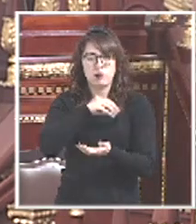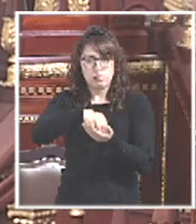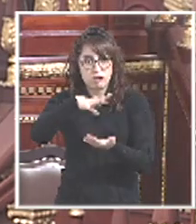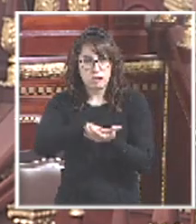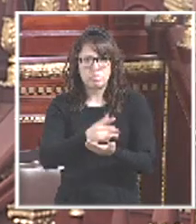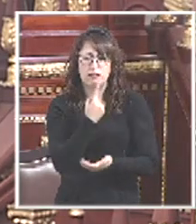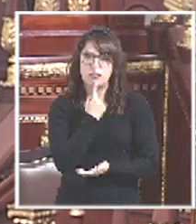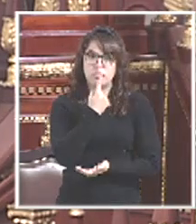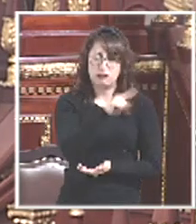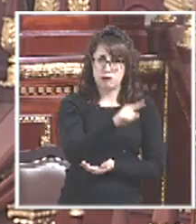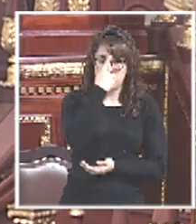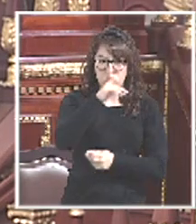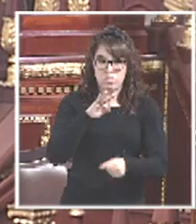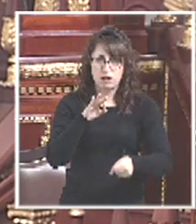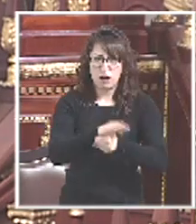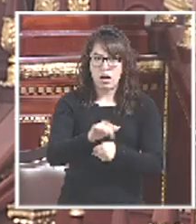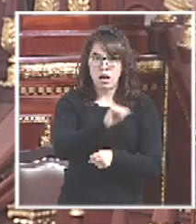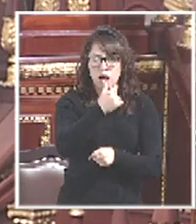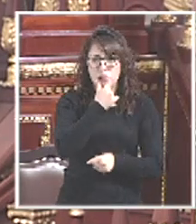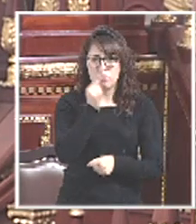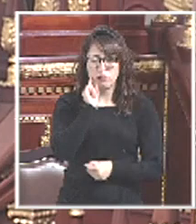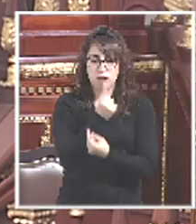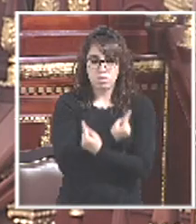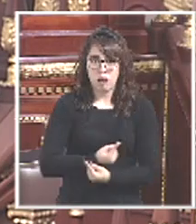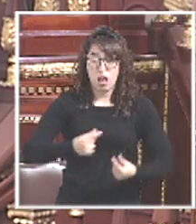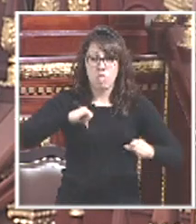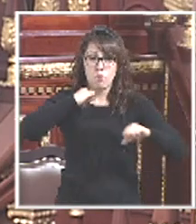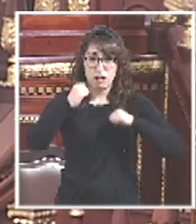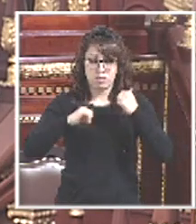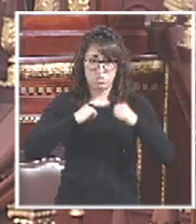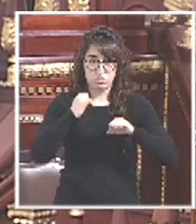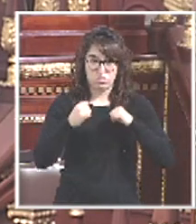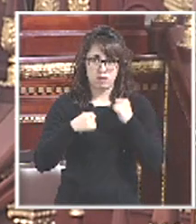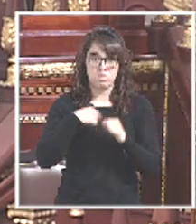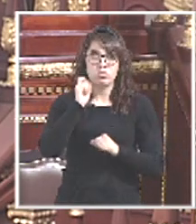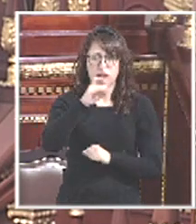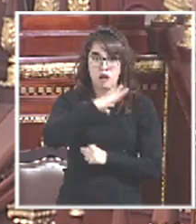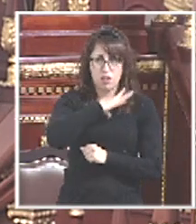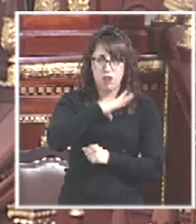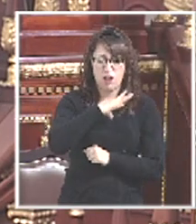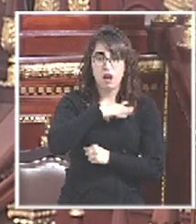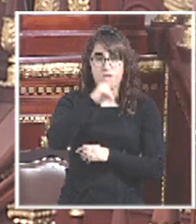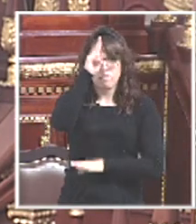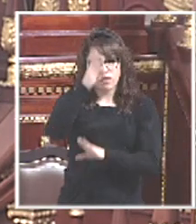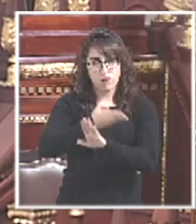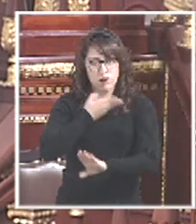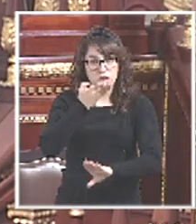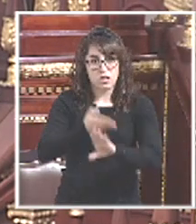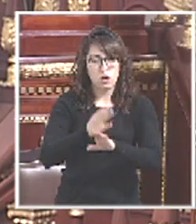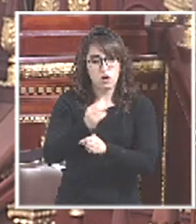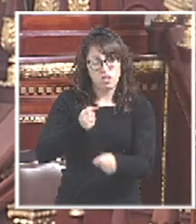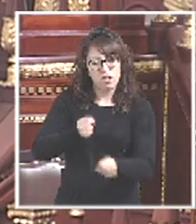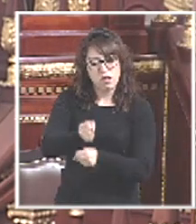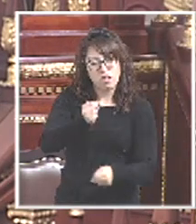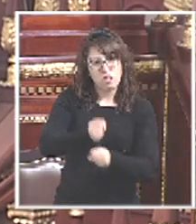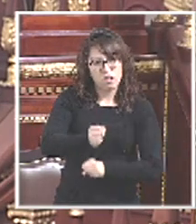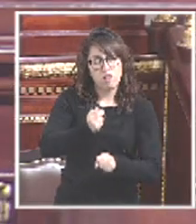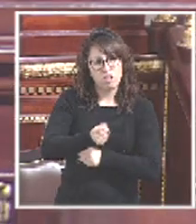de protección para las niñas, niños y adolescentes y jóvenes que estén involucrados en violencia o maltrato escolar.